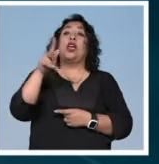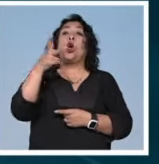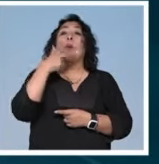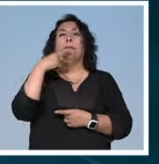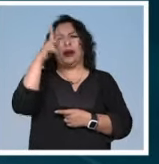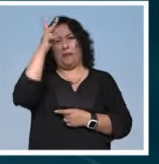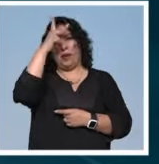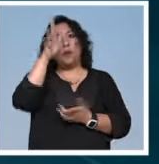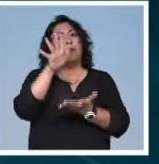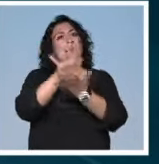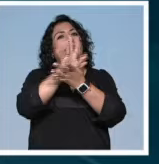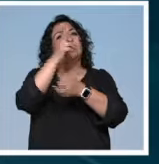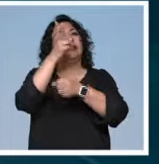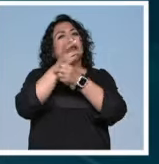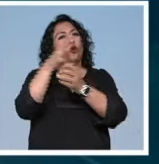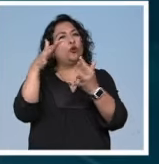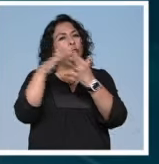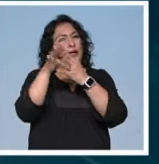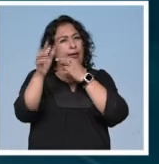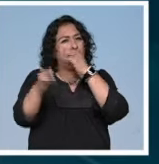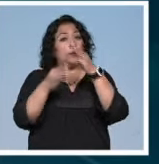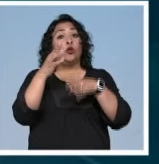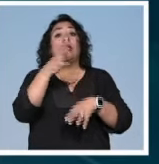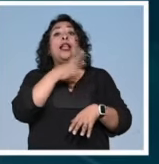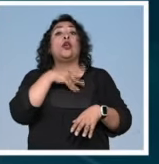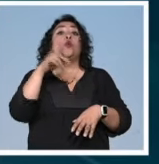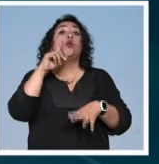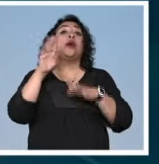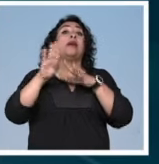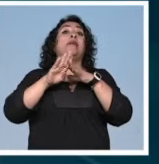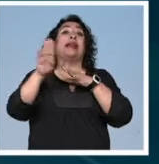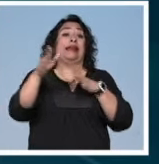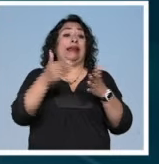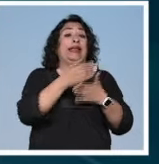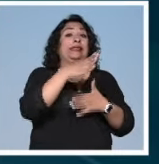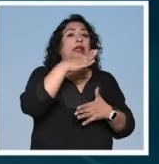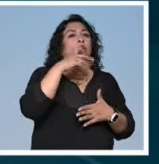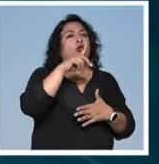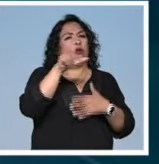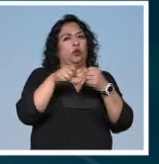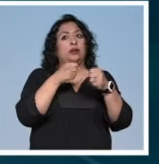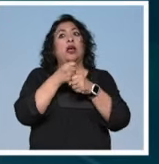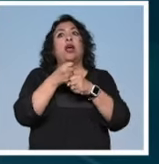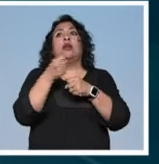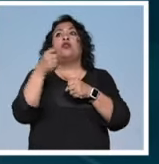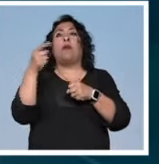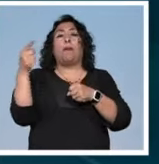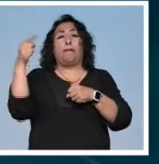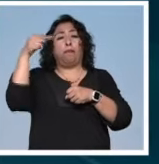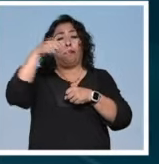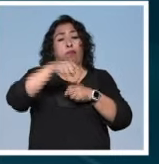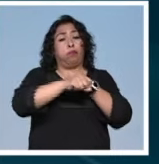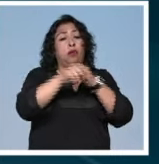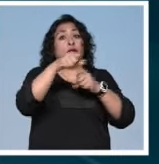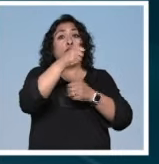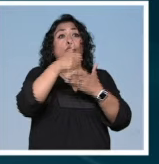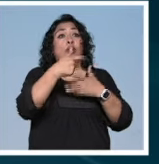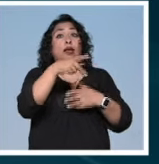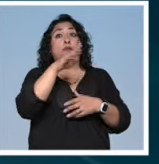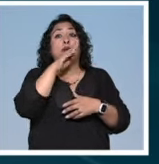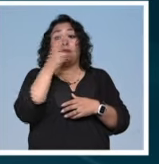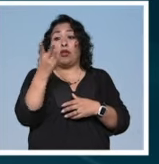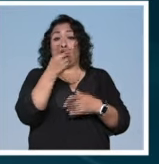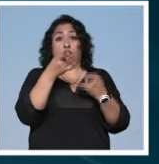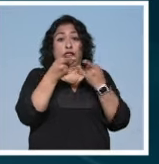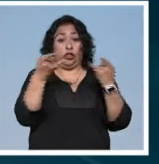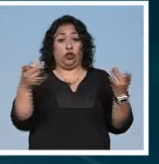que participó en la Segunda Guerra Mundial. Hijo de una migrante alemana, años más tarde terminó bombardeando la ciudad de su madre. Estas dos